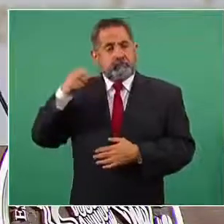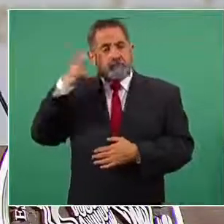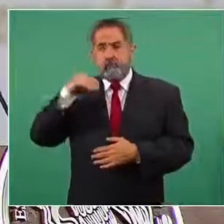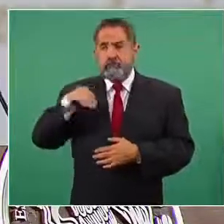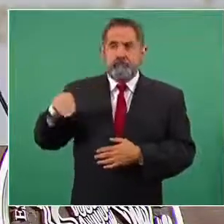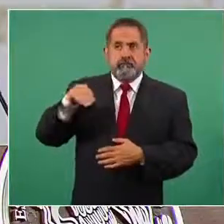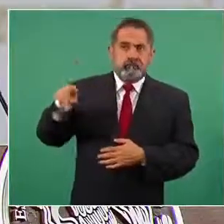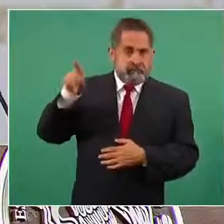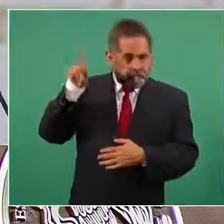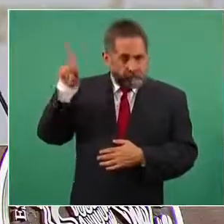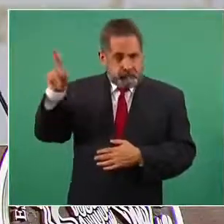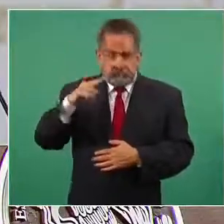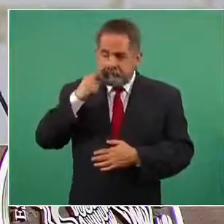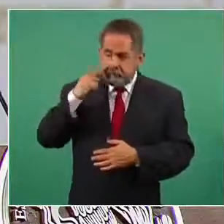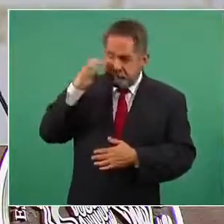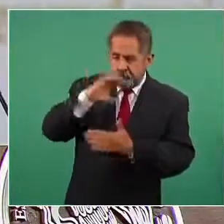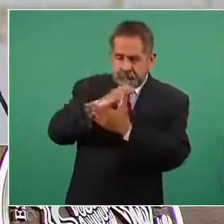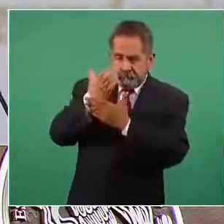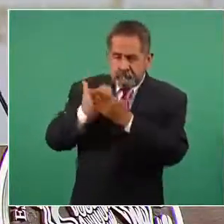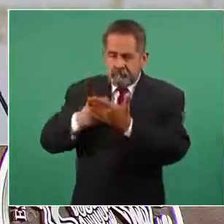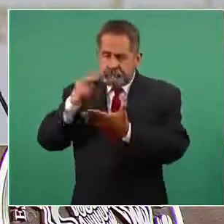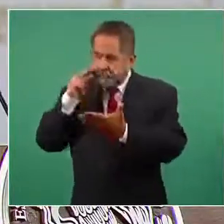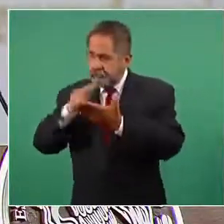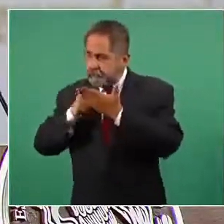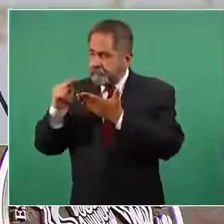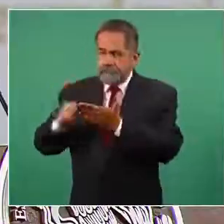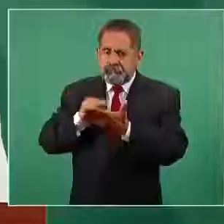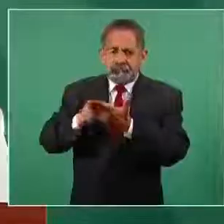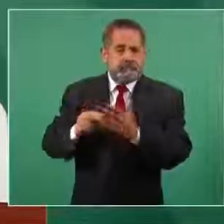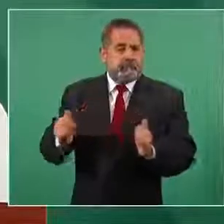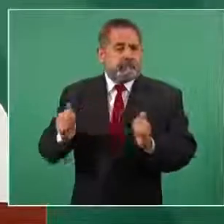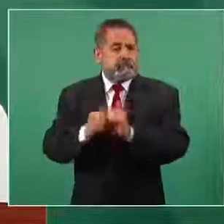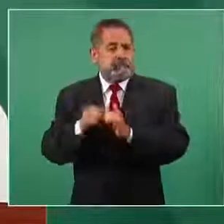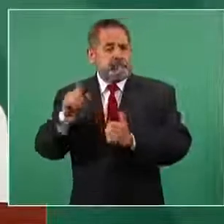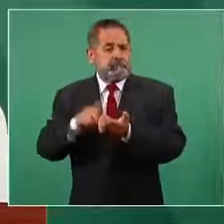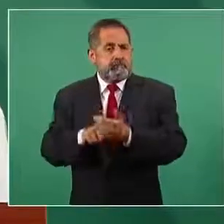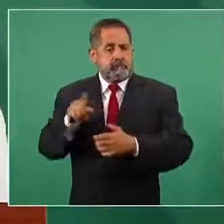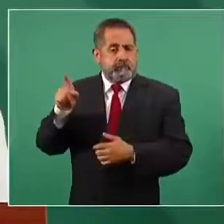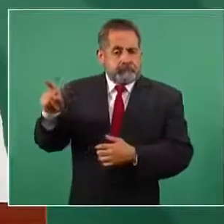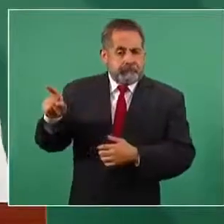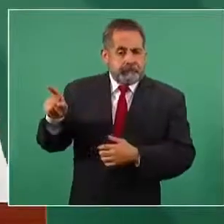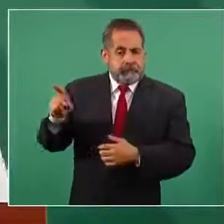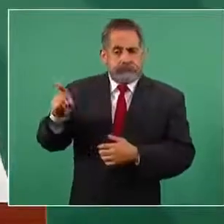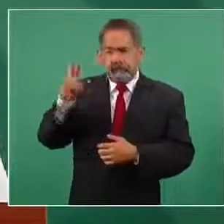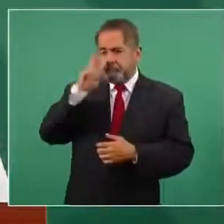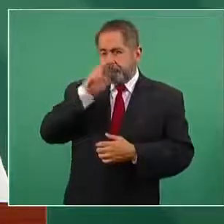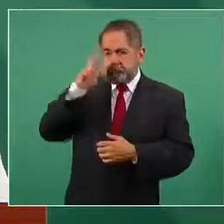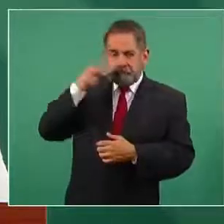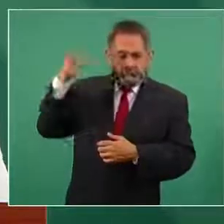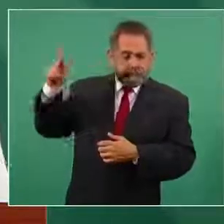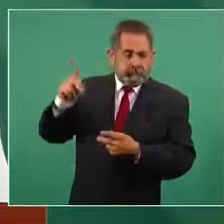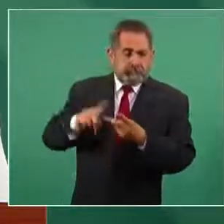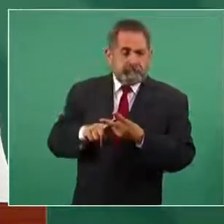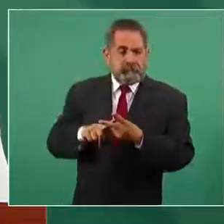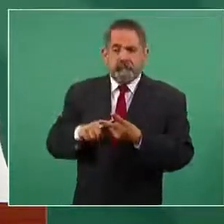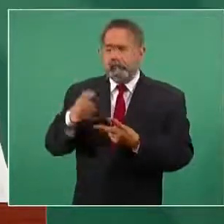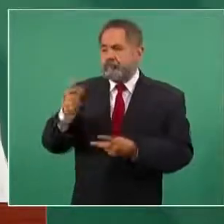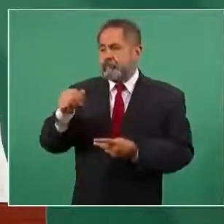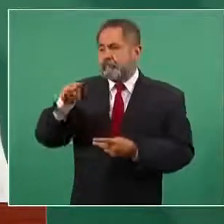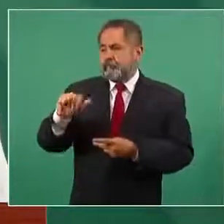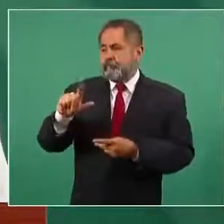revisando parte de los contratos que tenemos con Sputnik V, con el Centro Gamaleya y